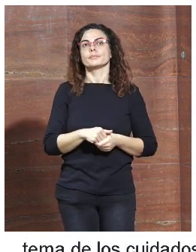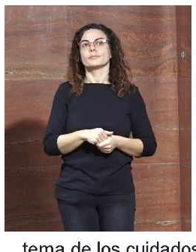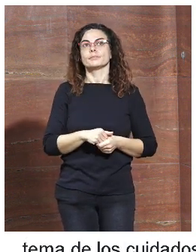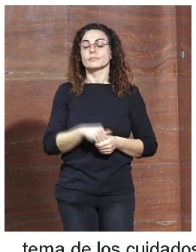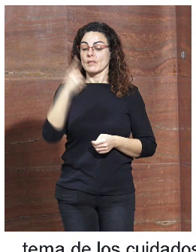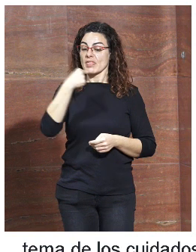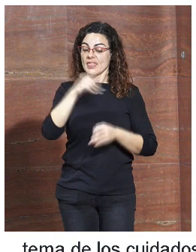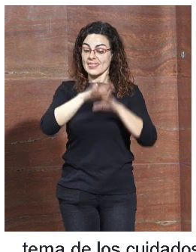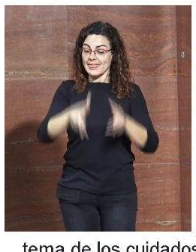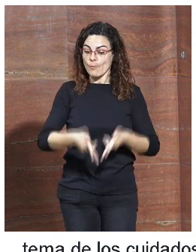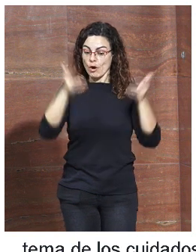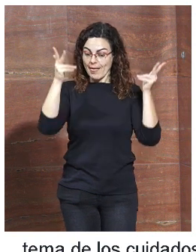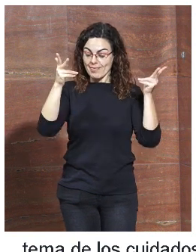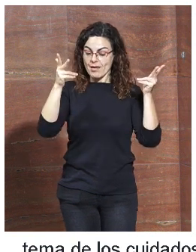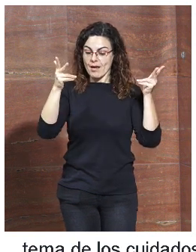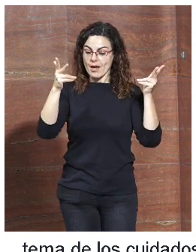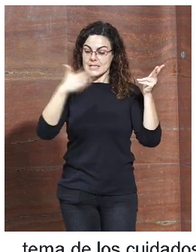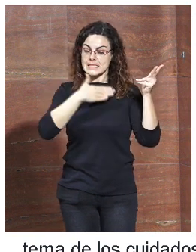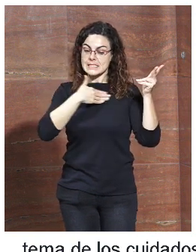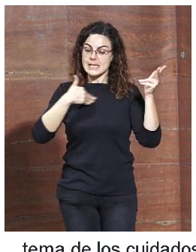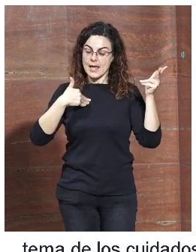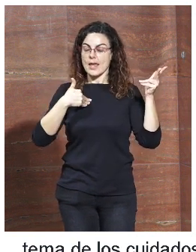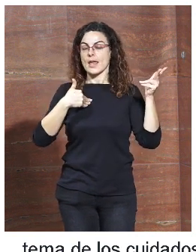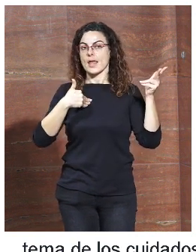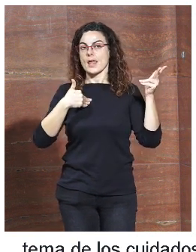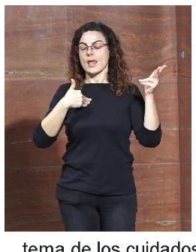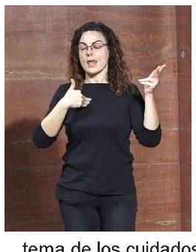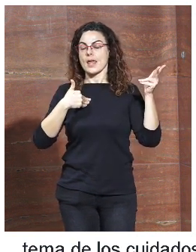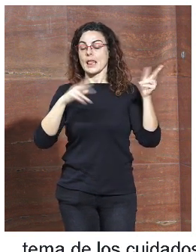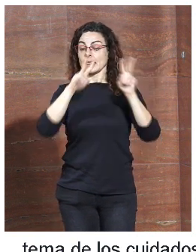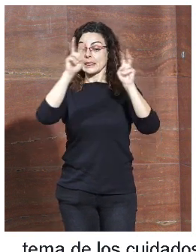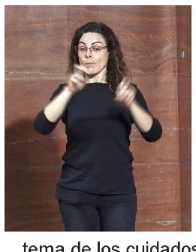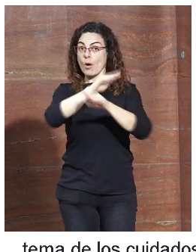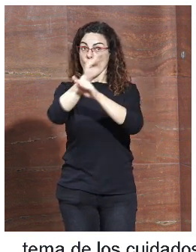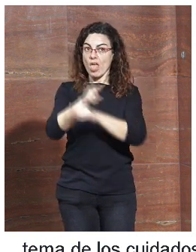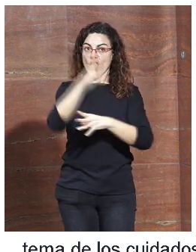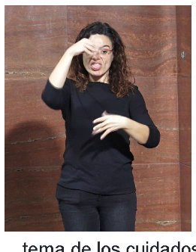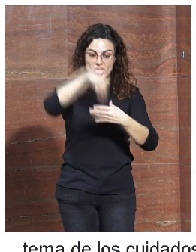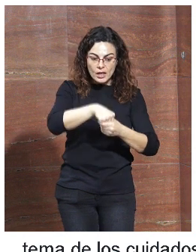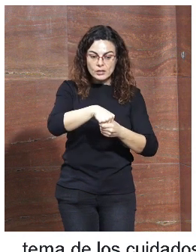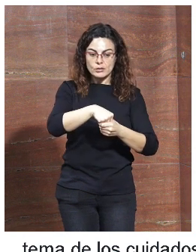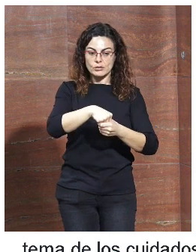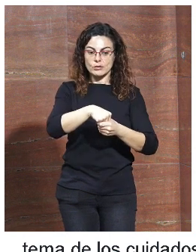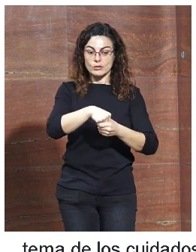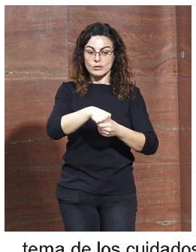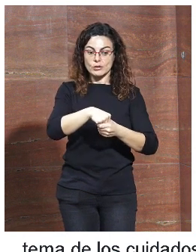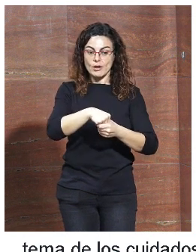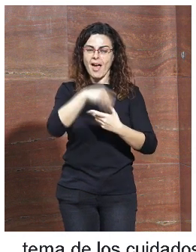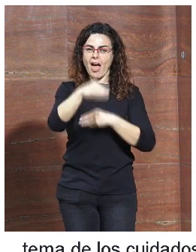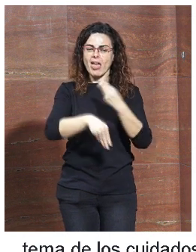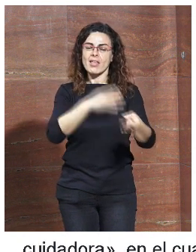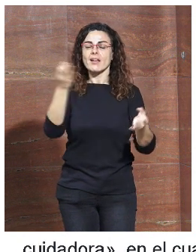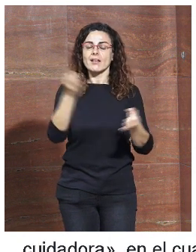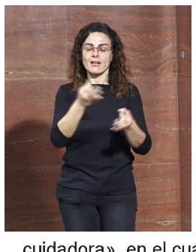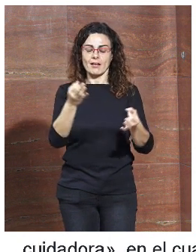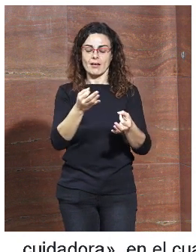una democracia que quiera tener en cuenta el tema de los cuidados, lo que tiene que hacer es